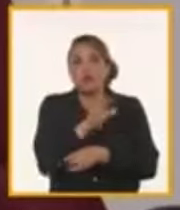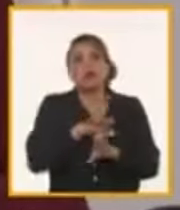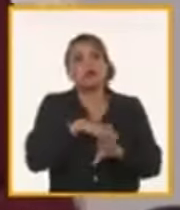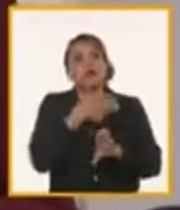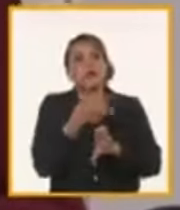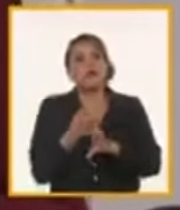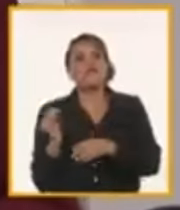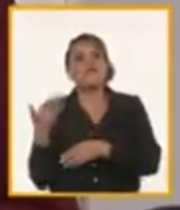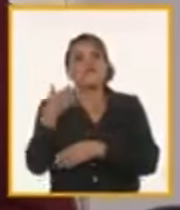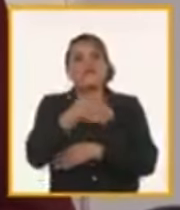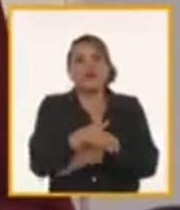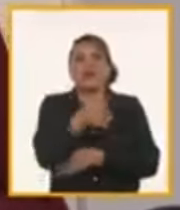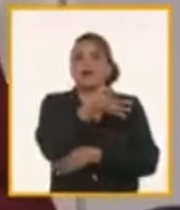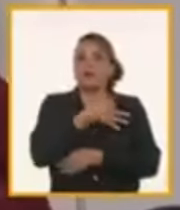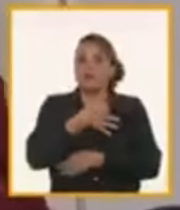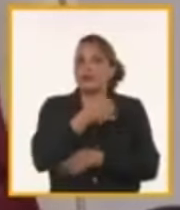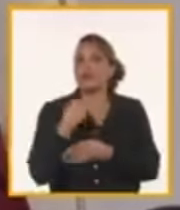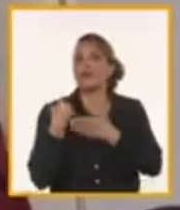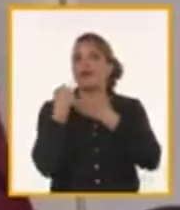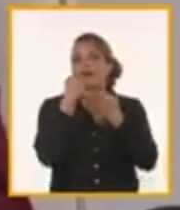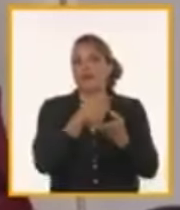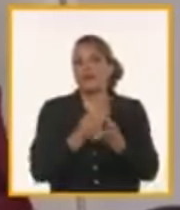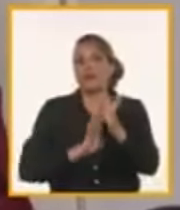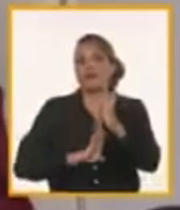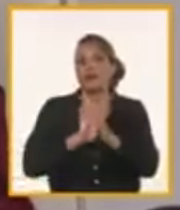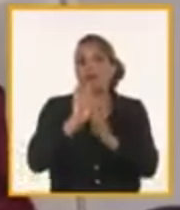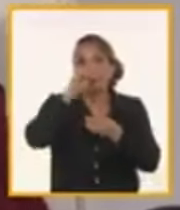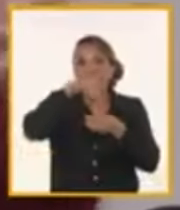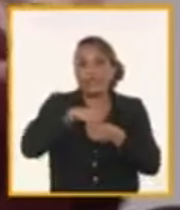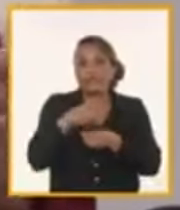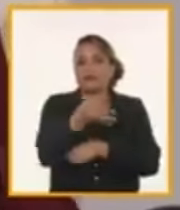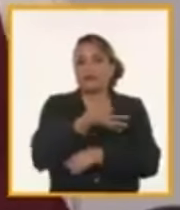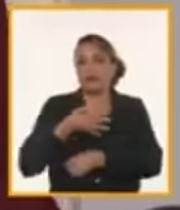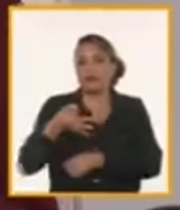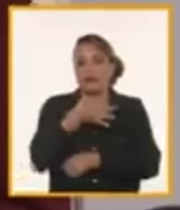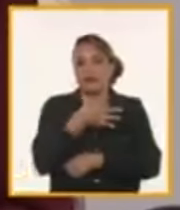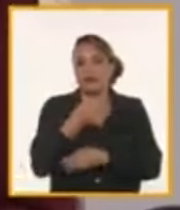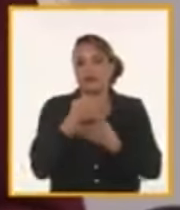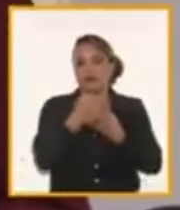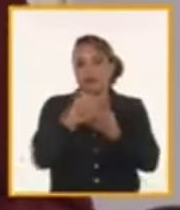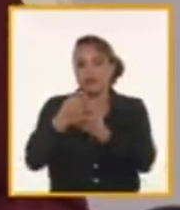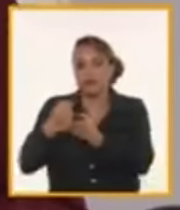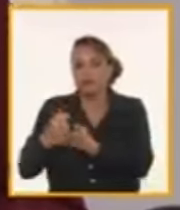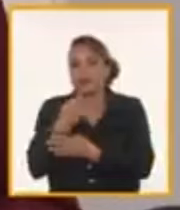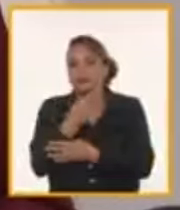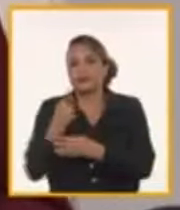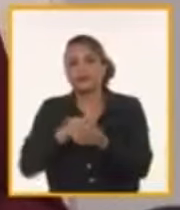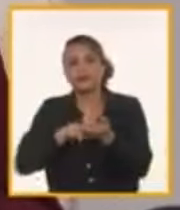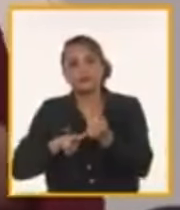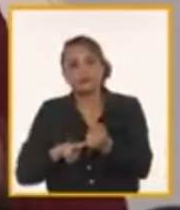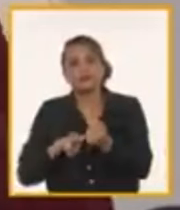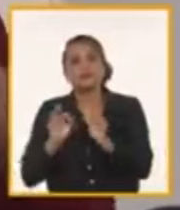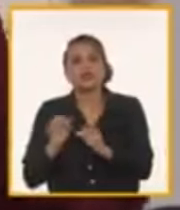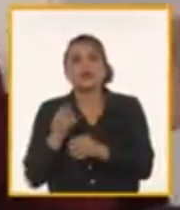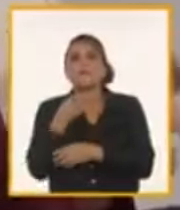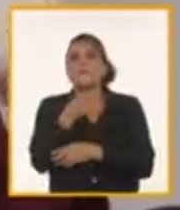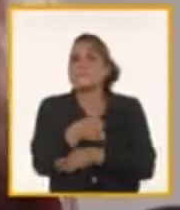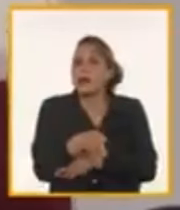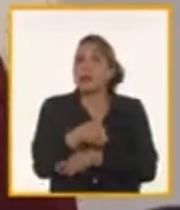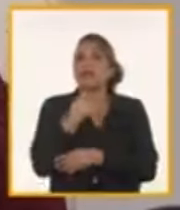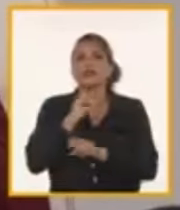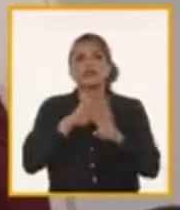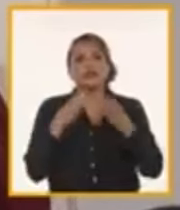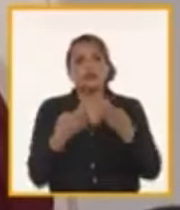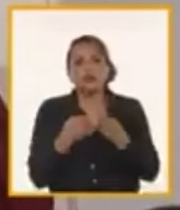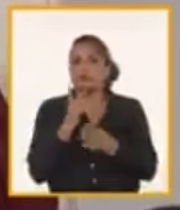municipio para que contribuya al desarrollo de la estrategia municipal de de de cada uno de los territorios bueno vaya allí y podamos estarlo